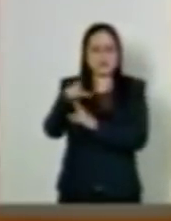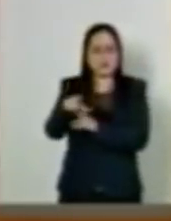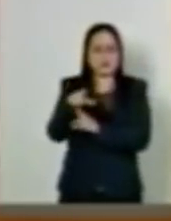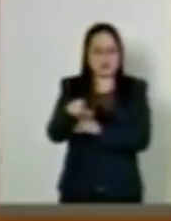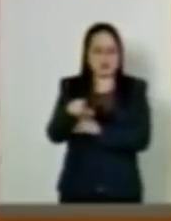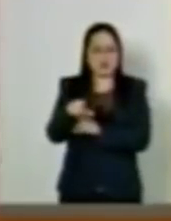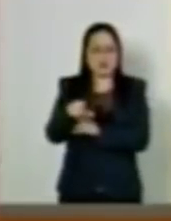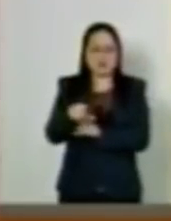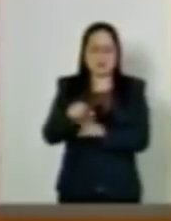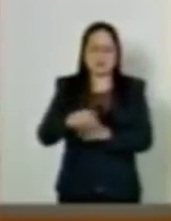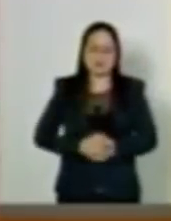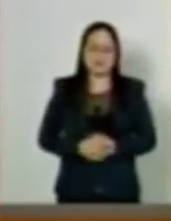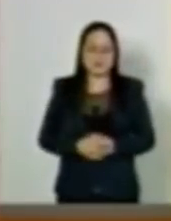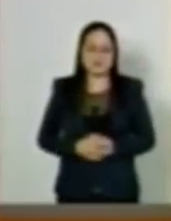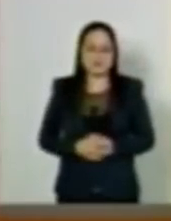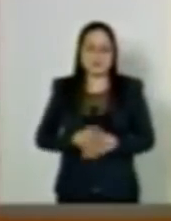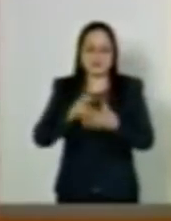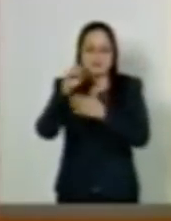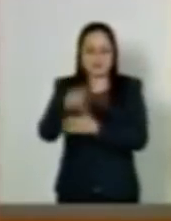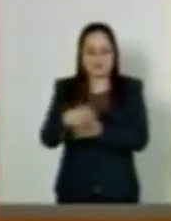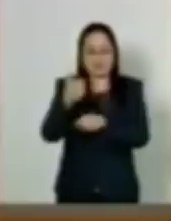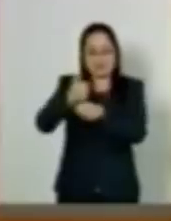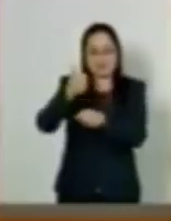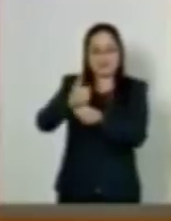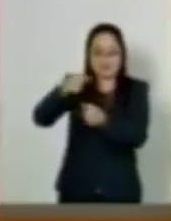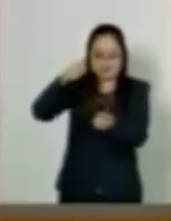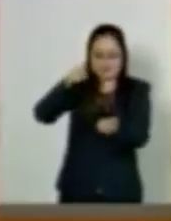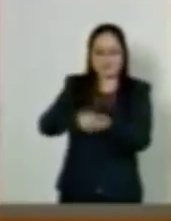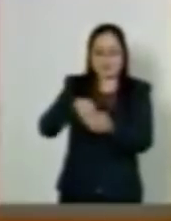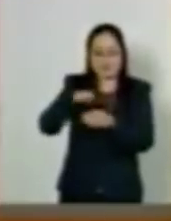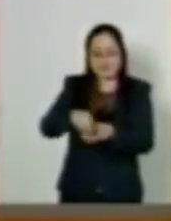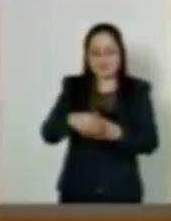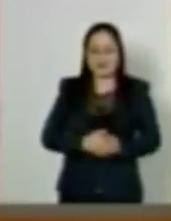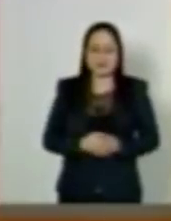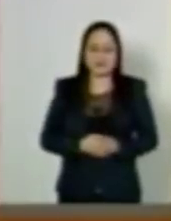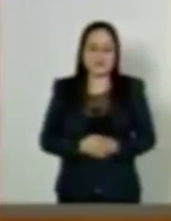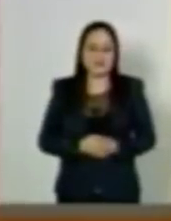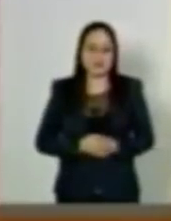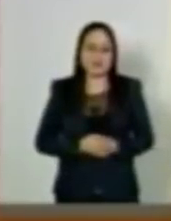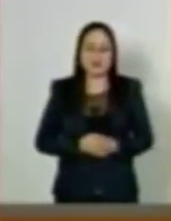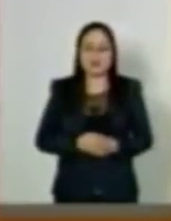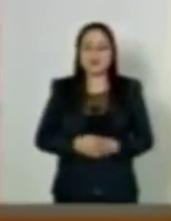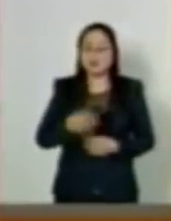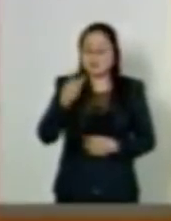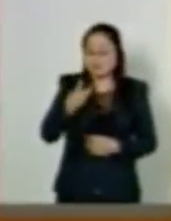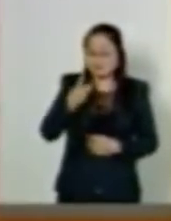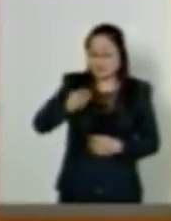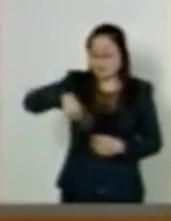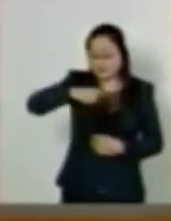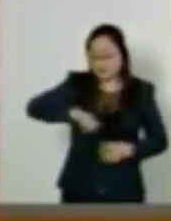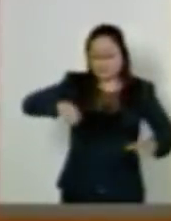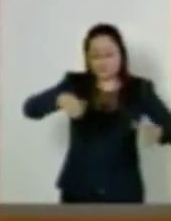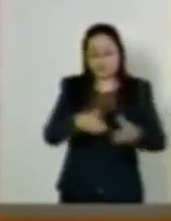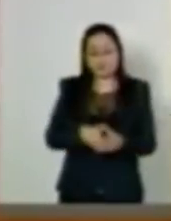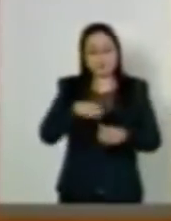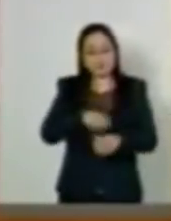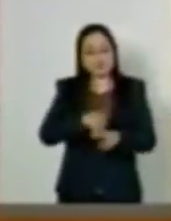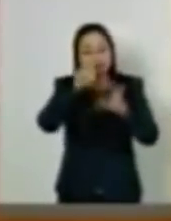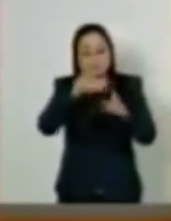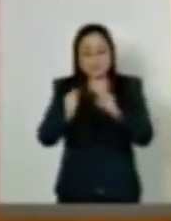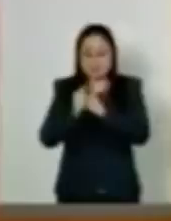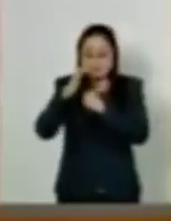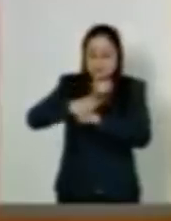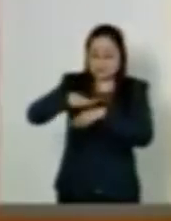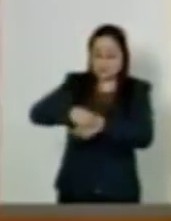en el artículo 89, fracción sexta, decía: disponer de la Fuerza Armada Permanente del mar y tierra para